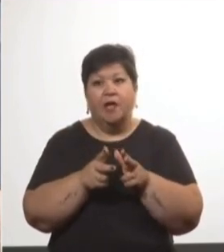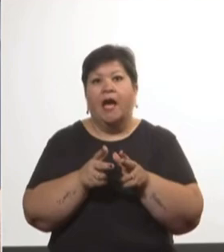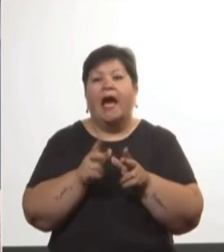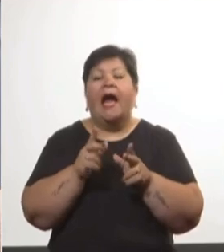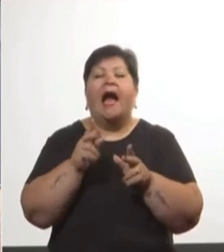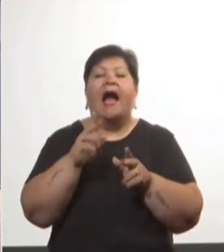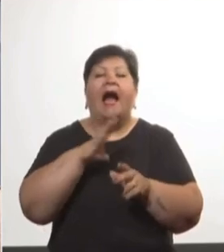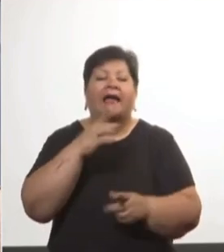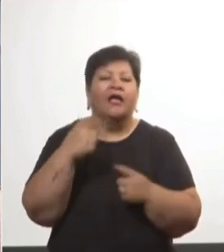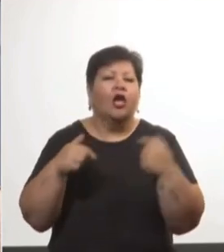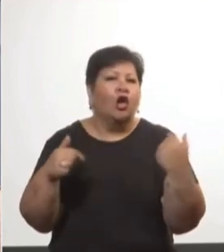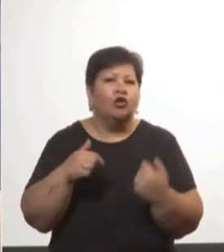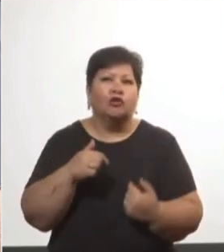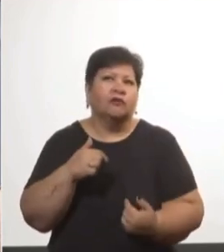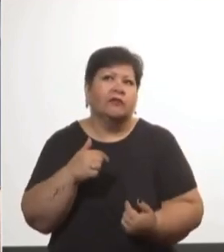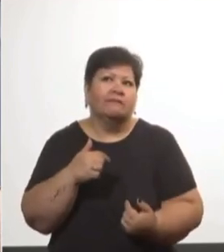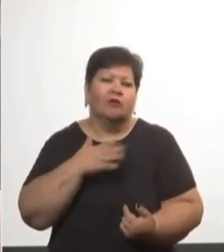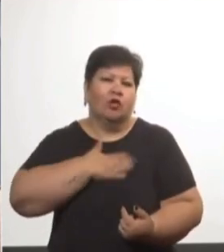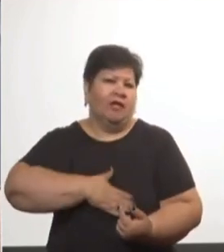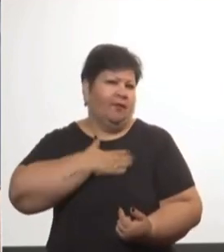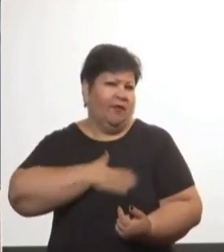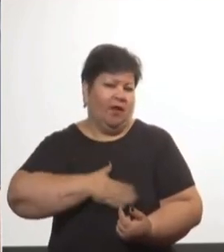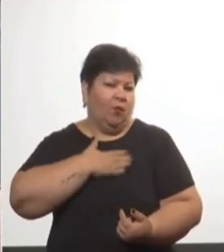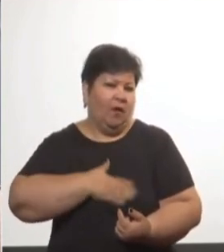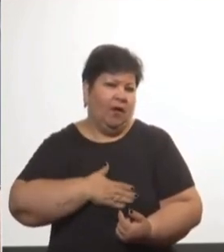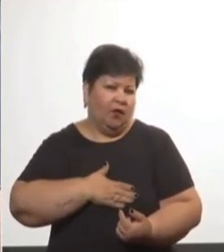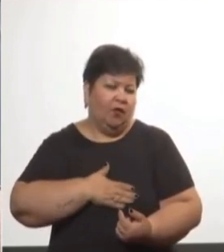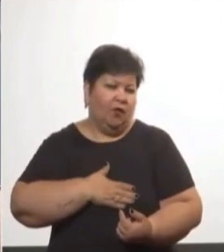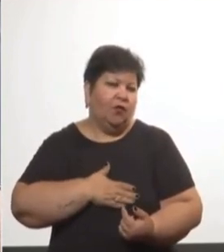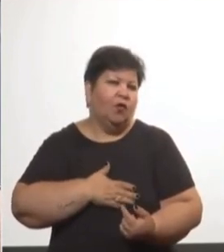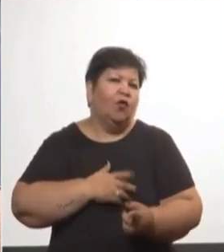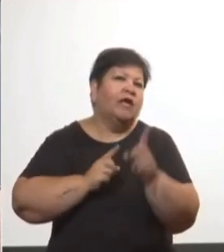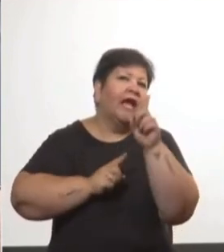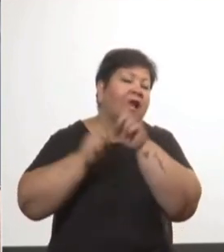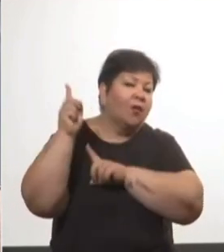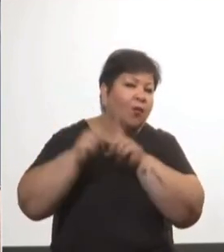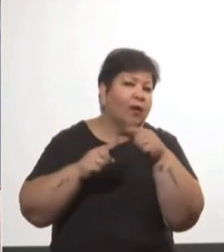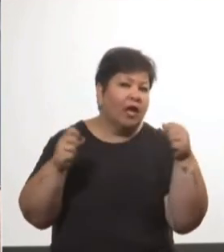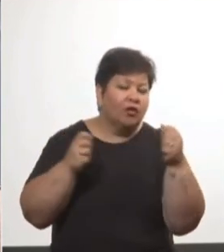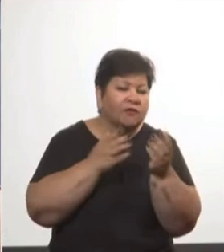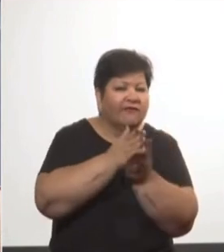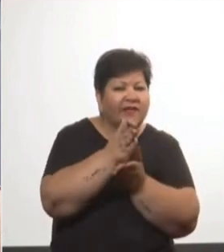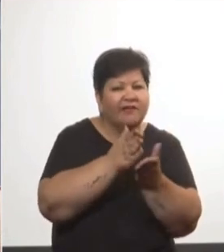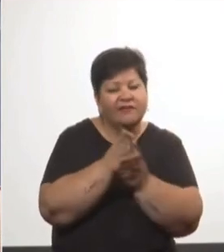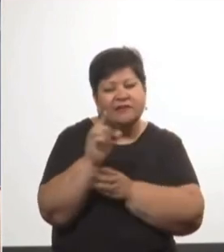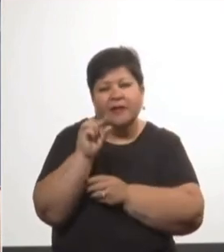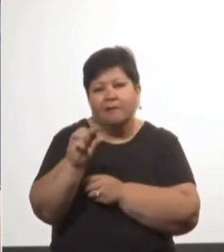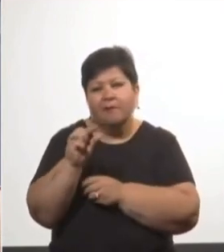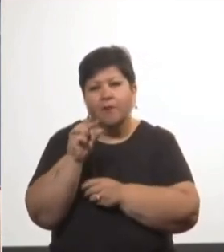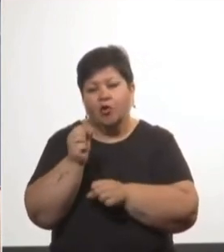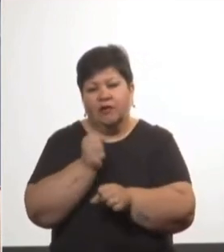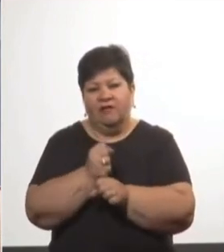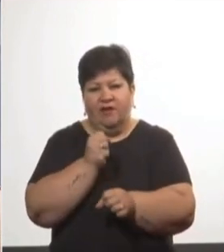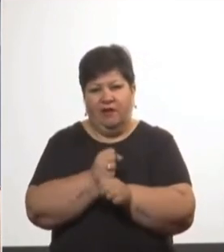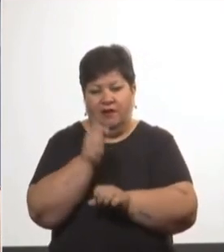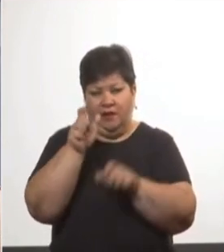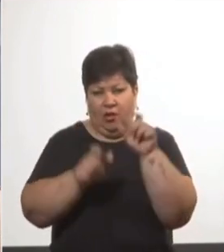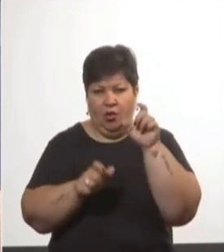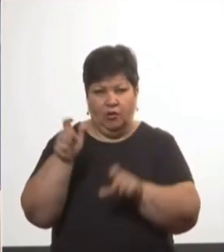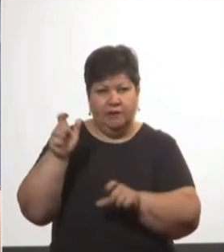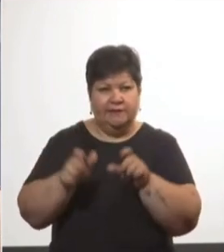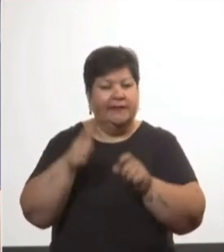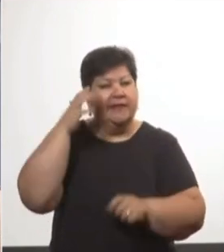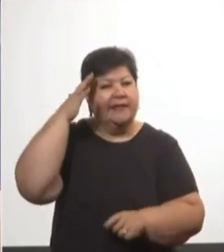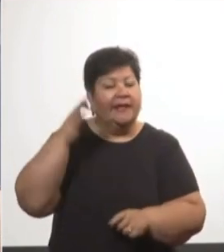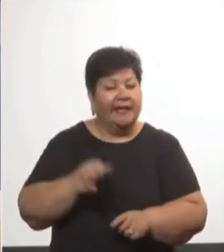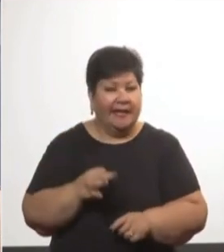con esta herramienta, creemos que beneficia a muy pocos trabajadores, creemos que el